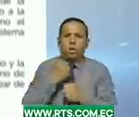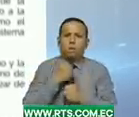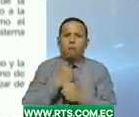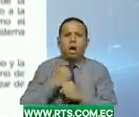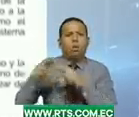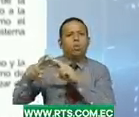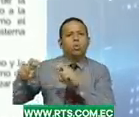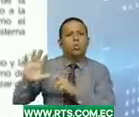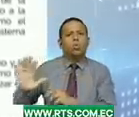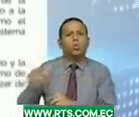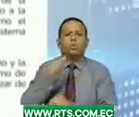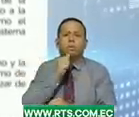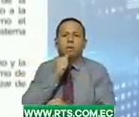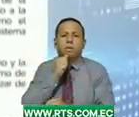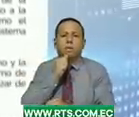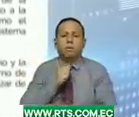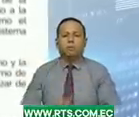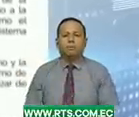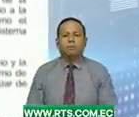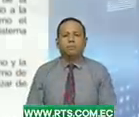investigativo.